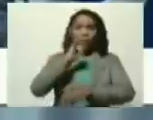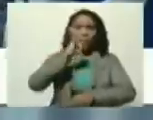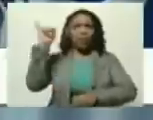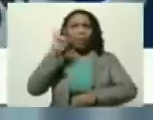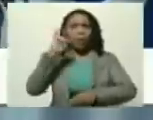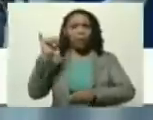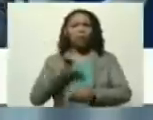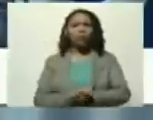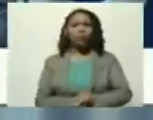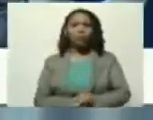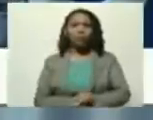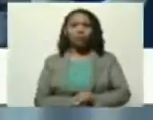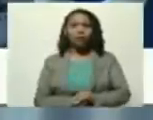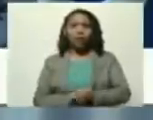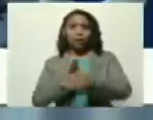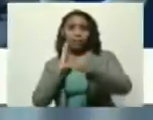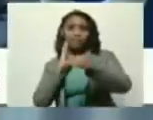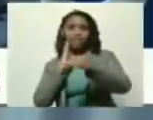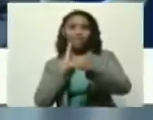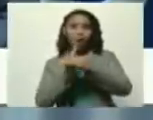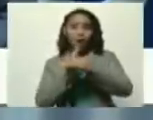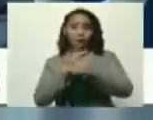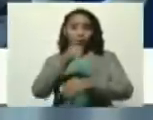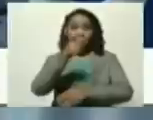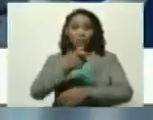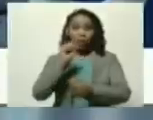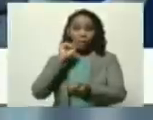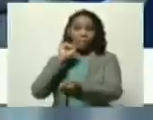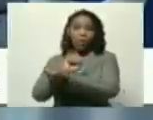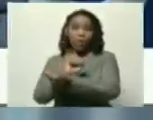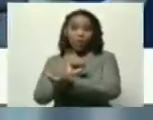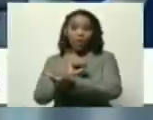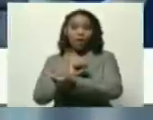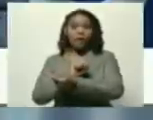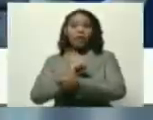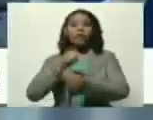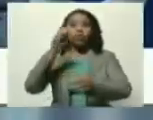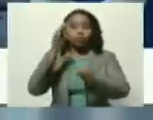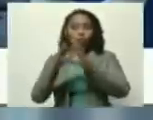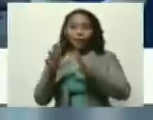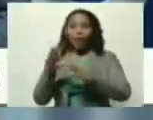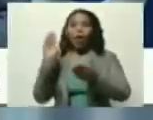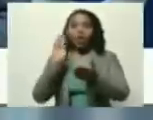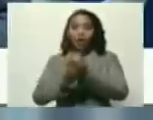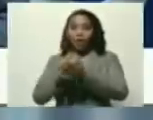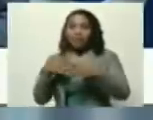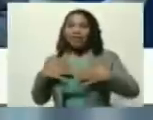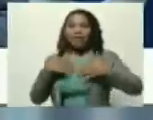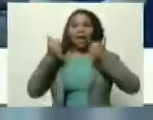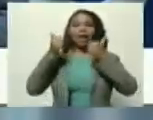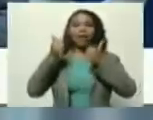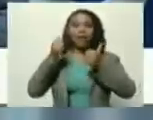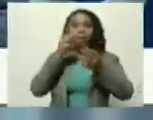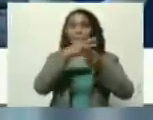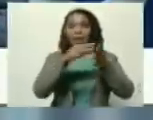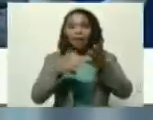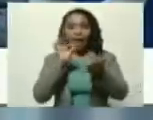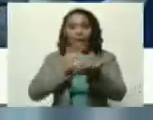y se detienen a las personas y se recupera el material estratégico